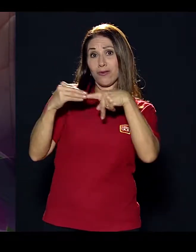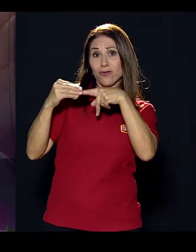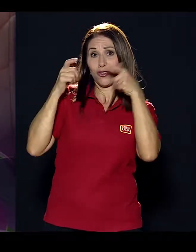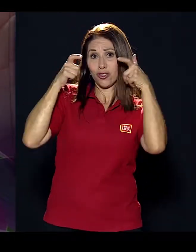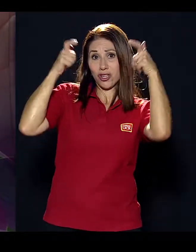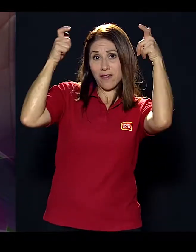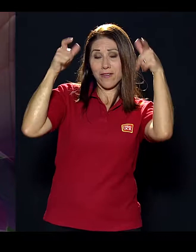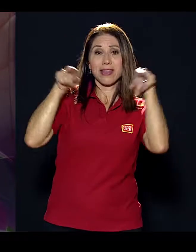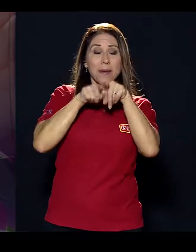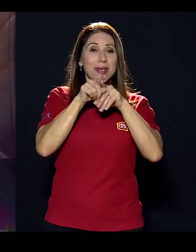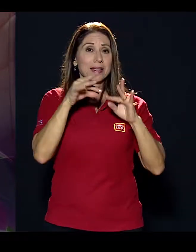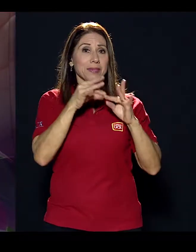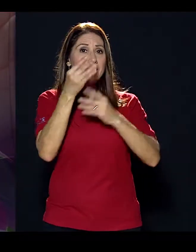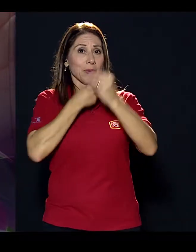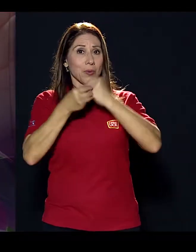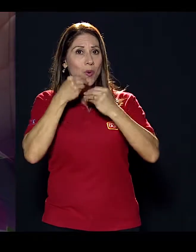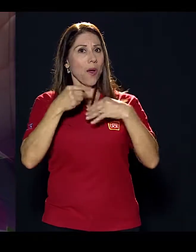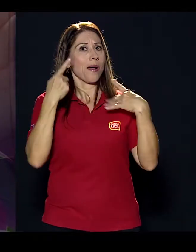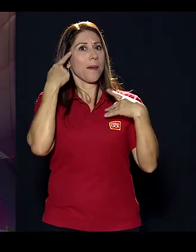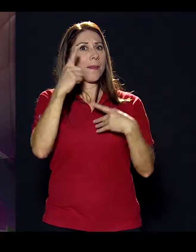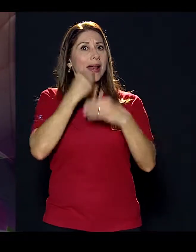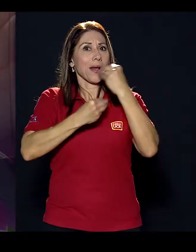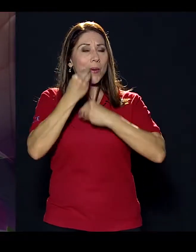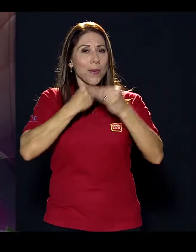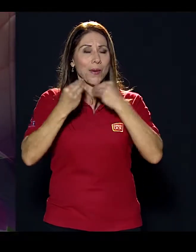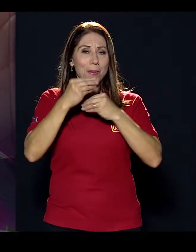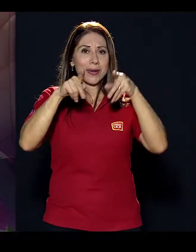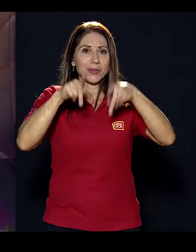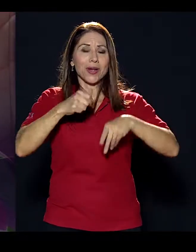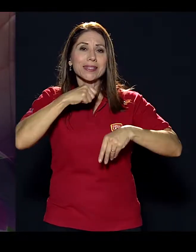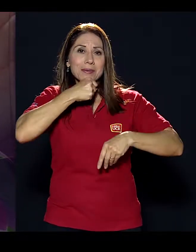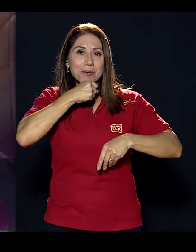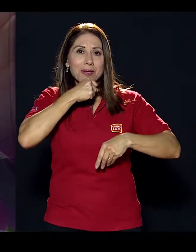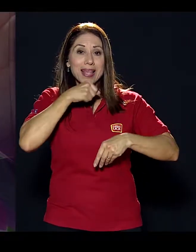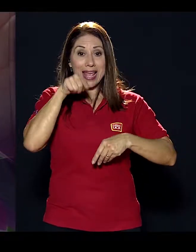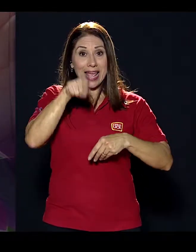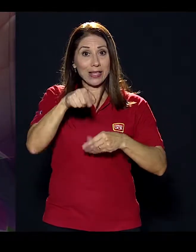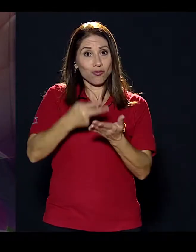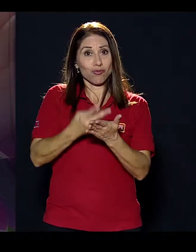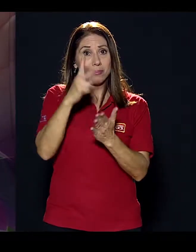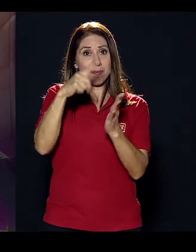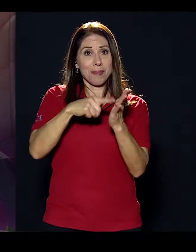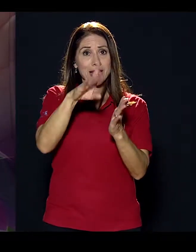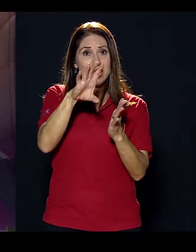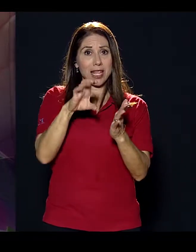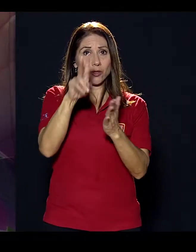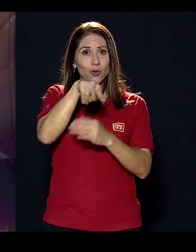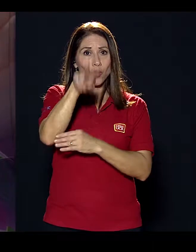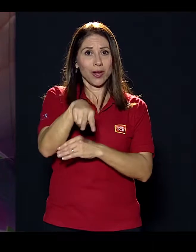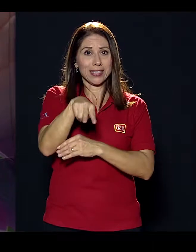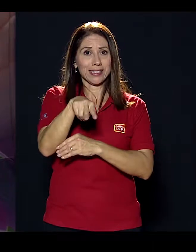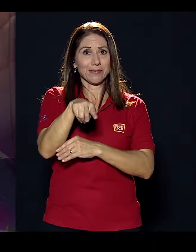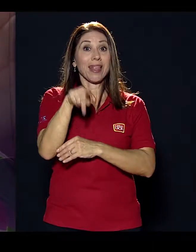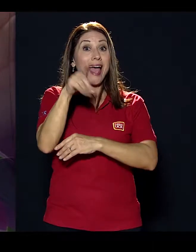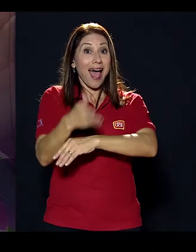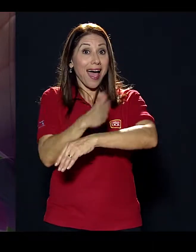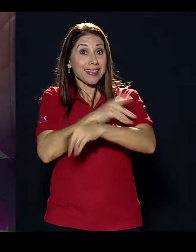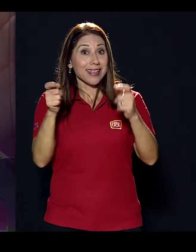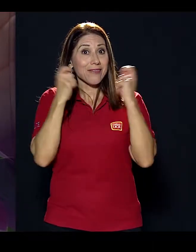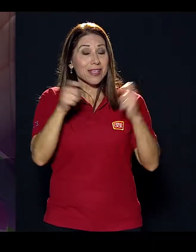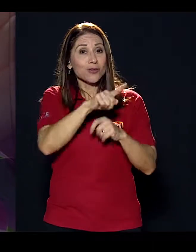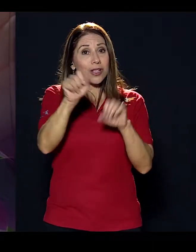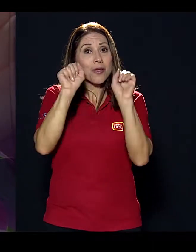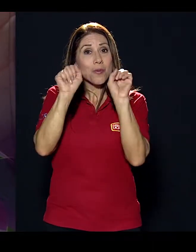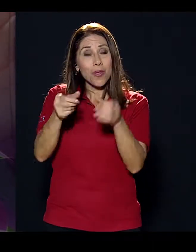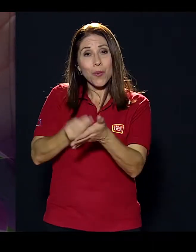y chef para personas adultas mayores. Sabores y Texturas tiene un costo de 1.500 colones y usted puede conseguir el suyo antes de sus fiestas